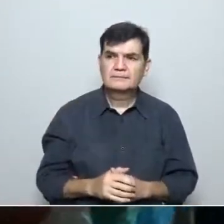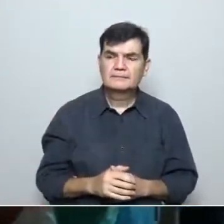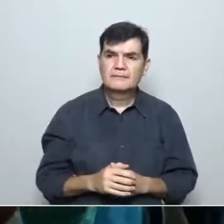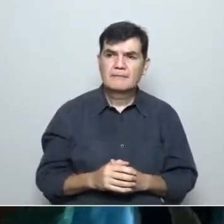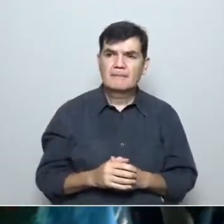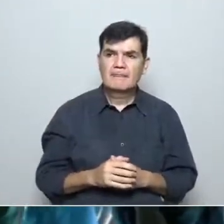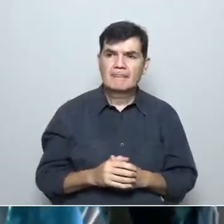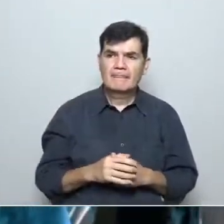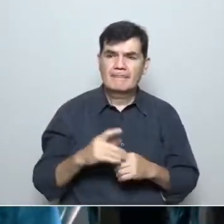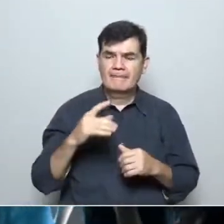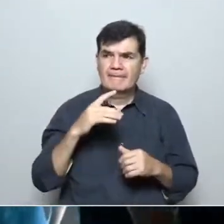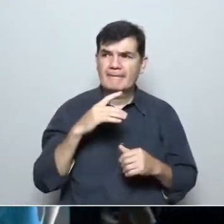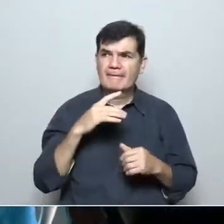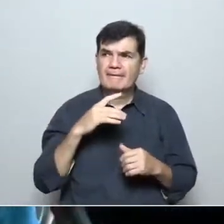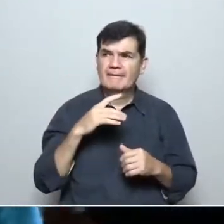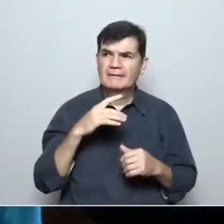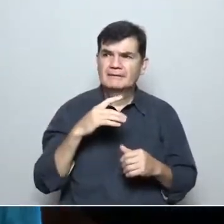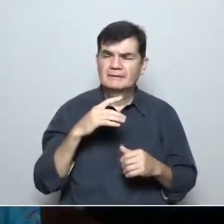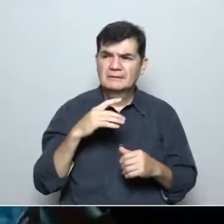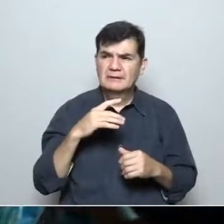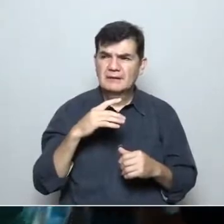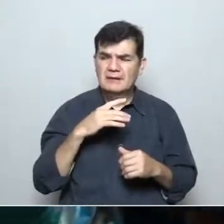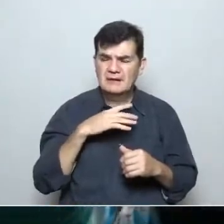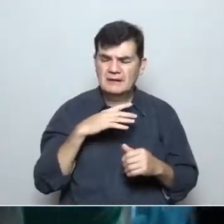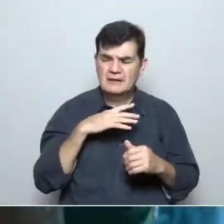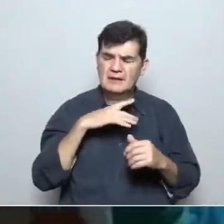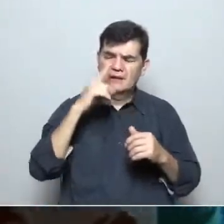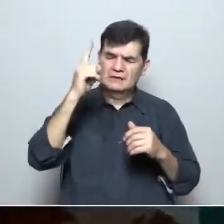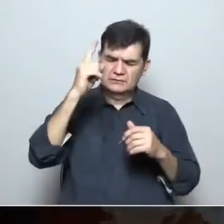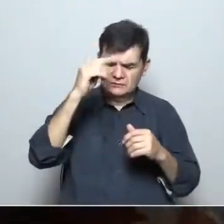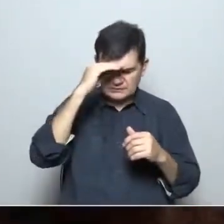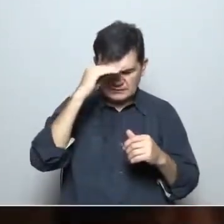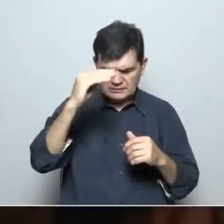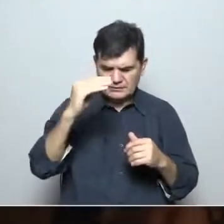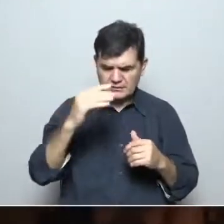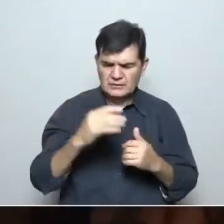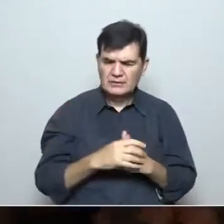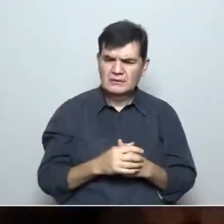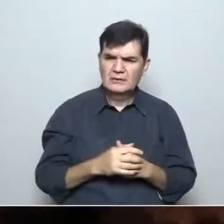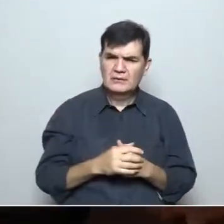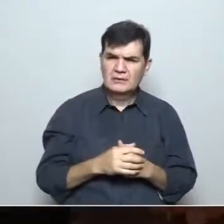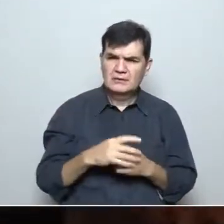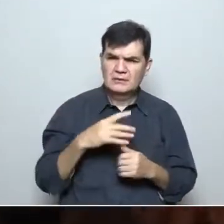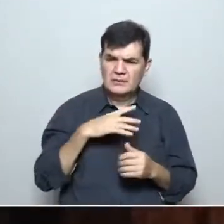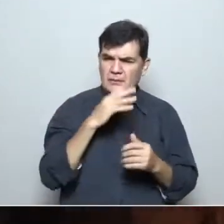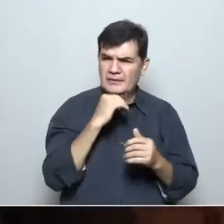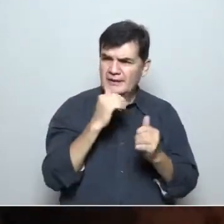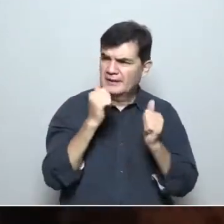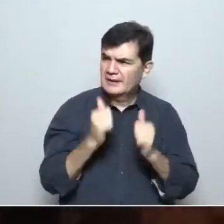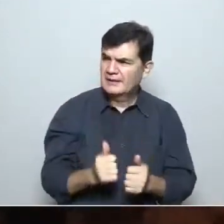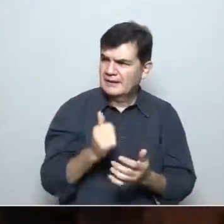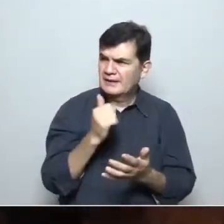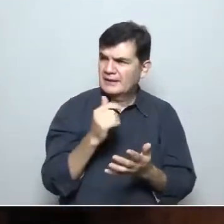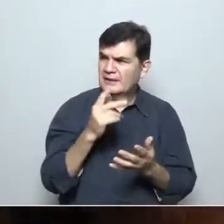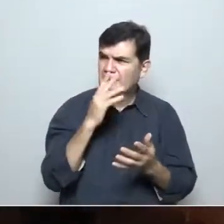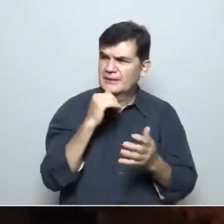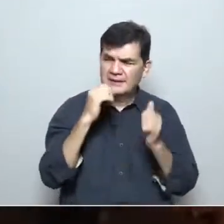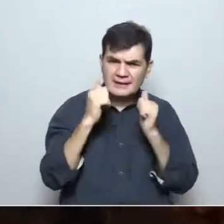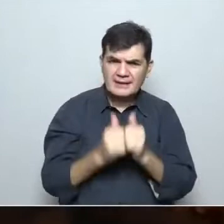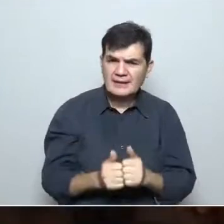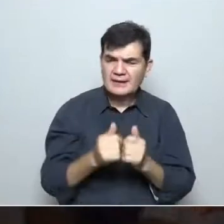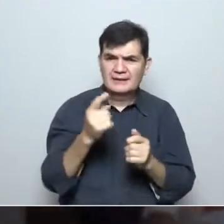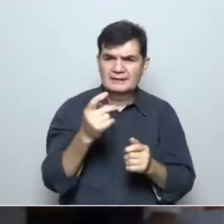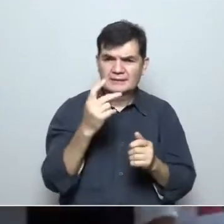Dile: tuyo es el reino, Señor. Tuyo es el reino. No puedes estar quietos, niños. No pueden